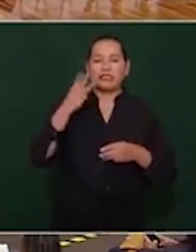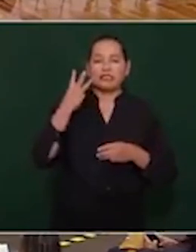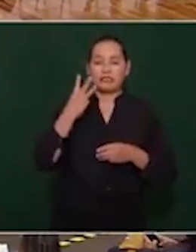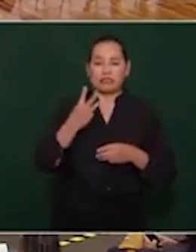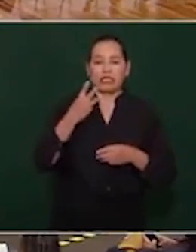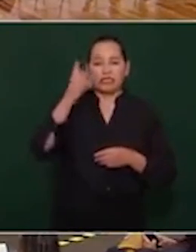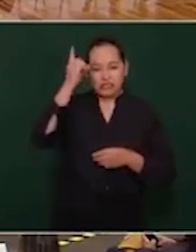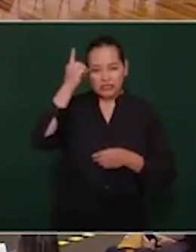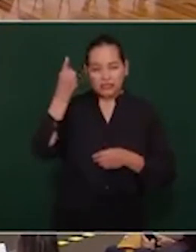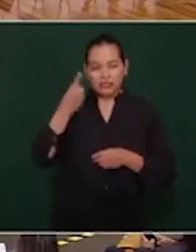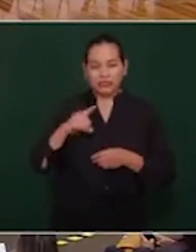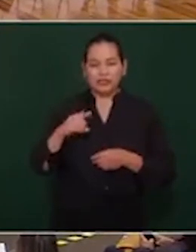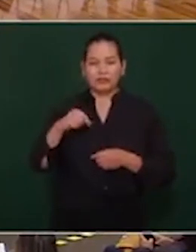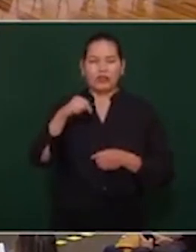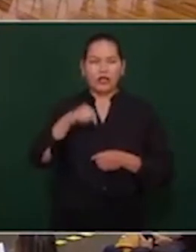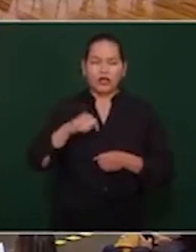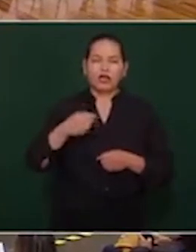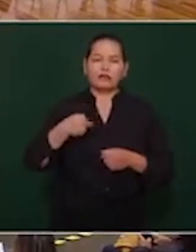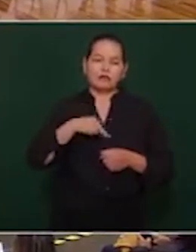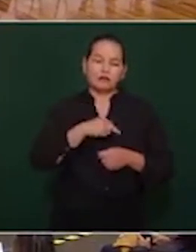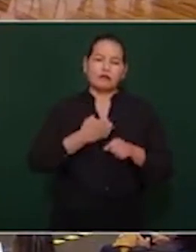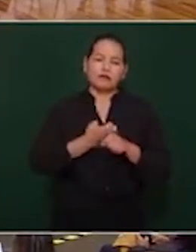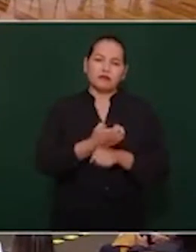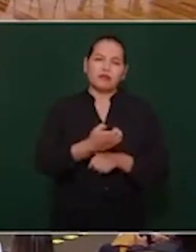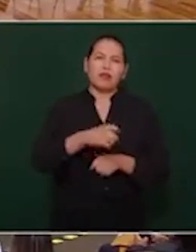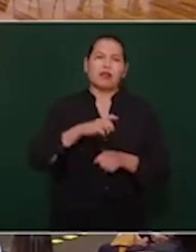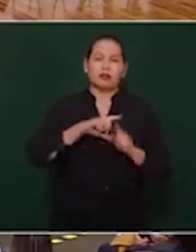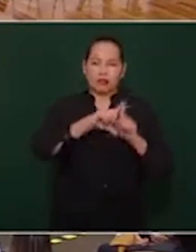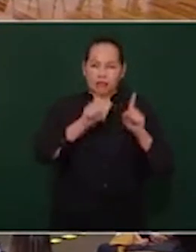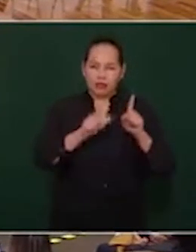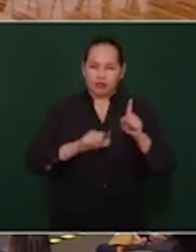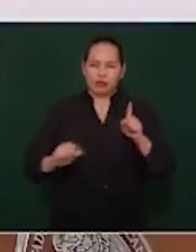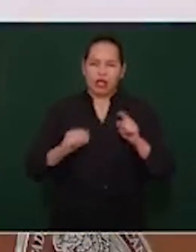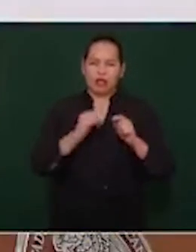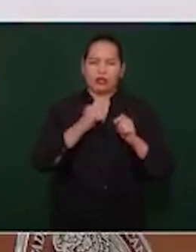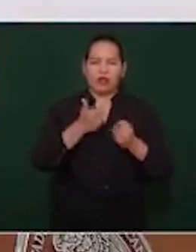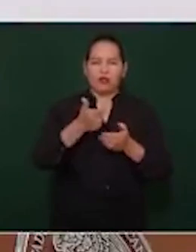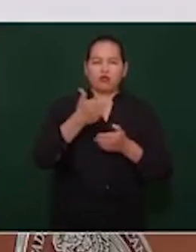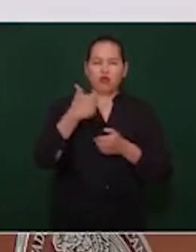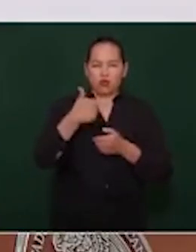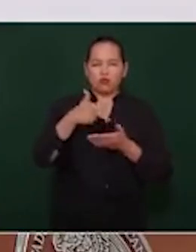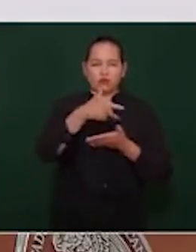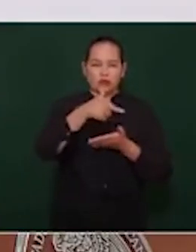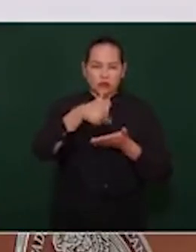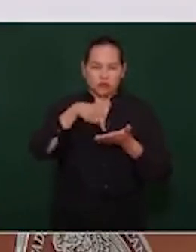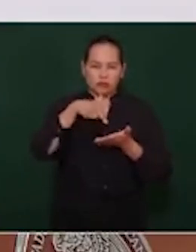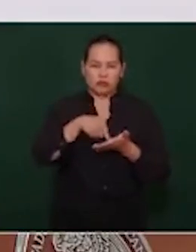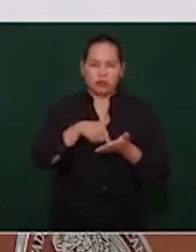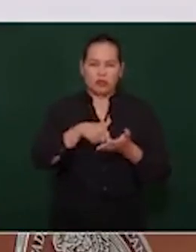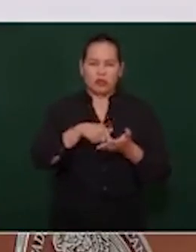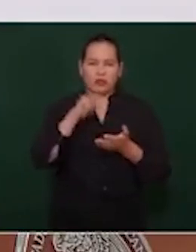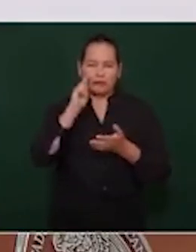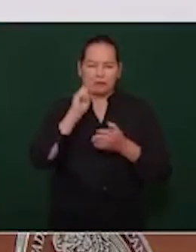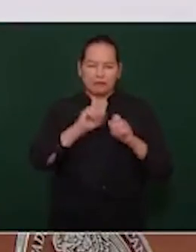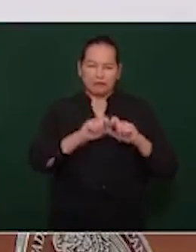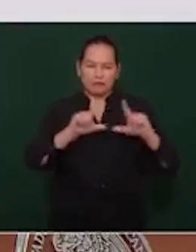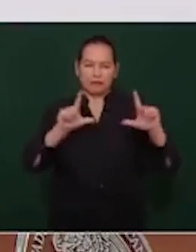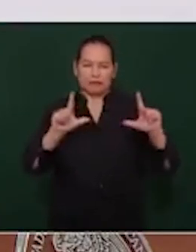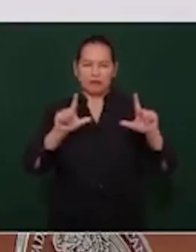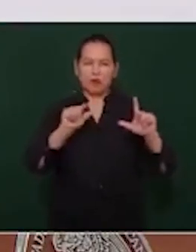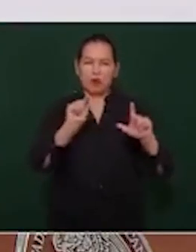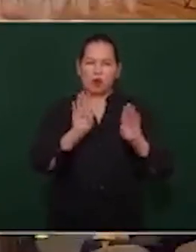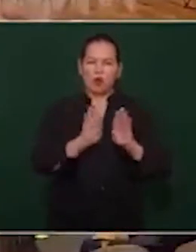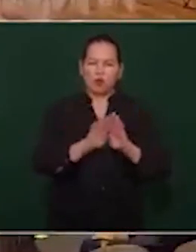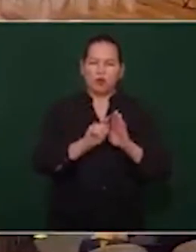estado, ocupa el 12 lugar a nivel nacional. Aquí vemos en la gráfica cómo ha ido